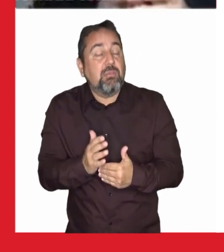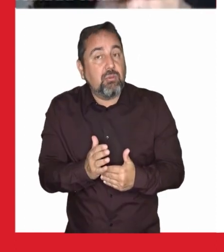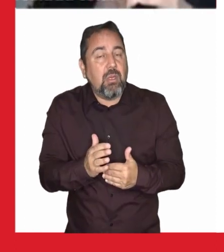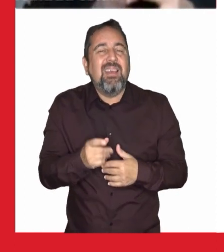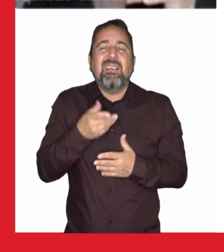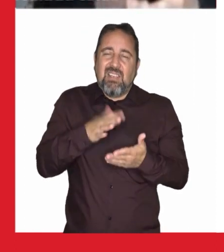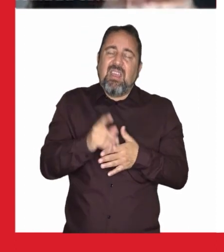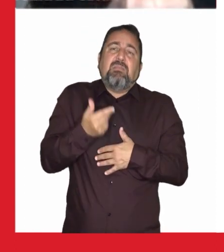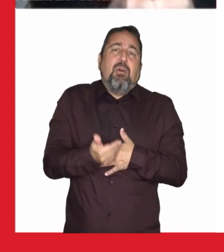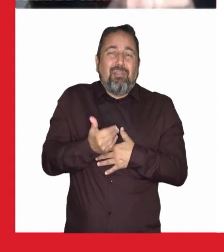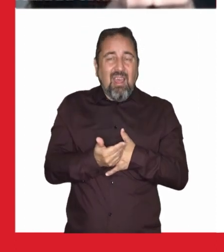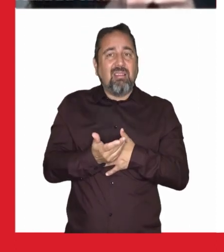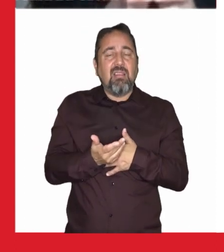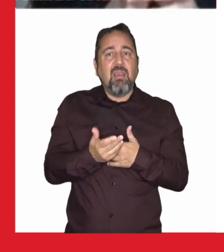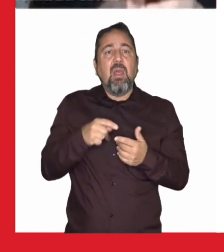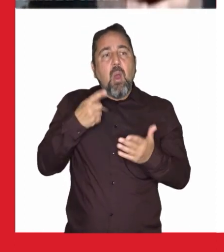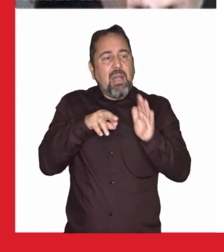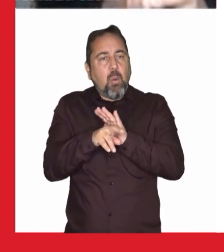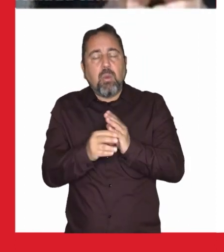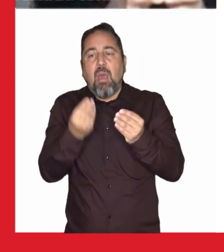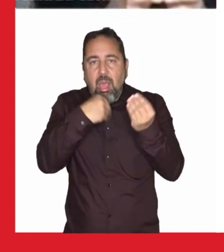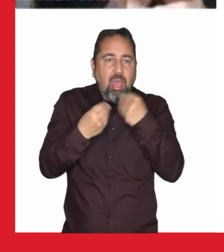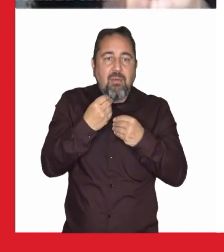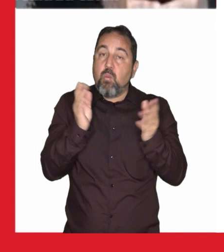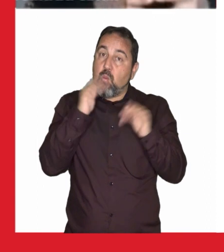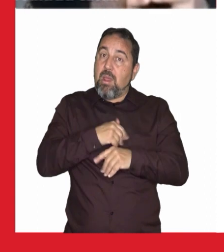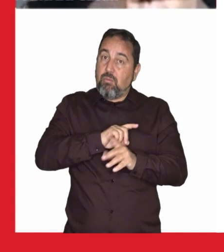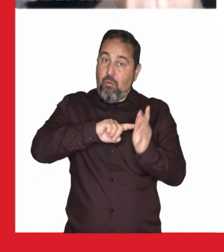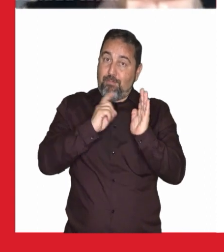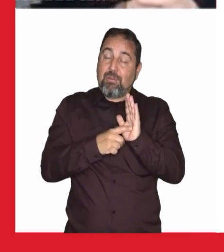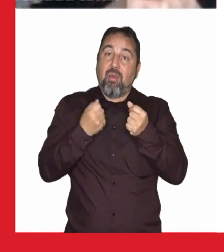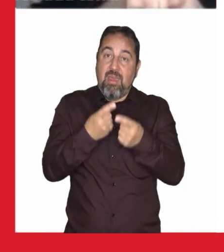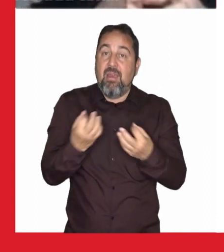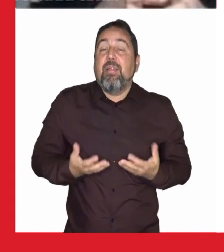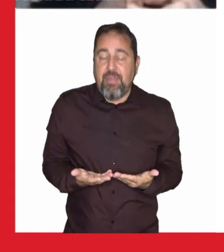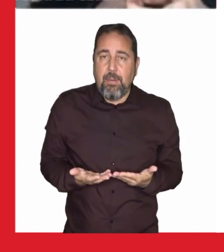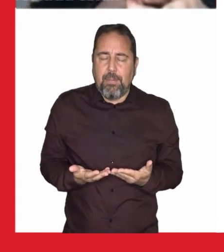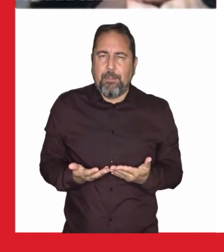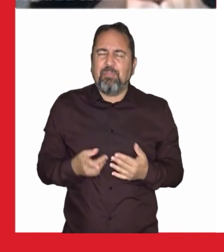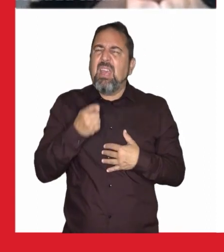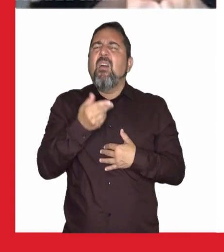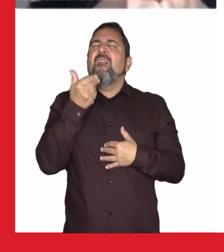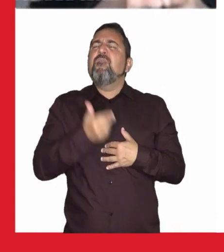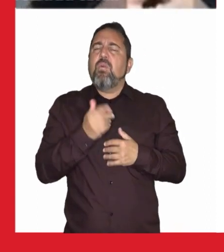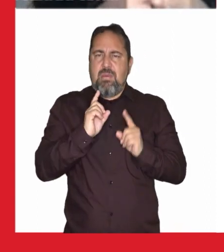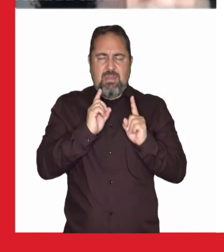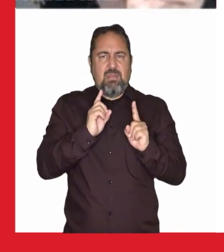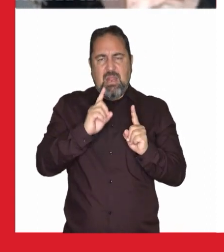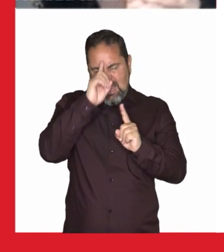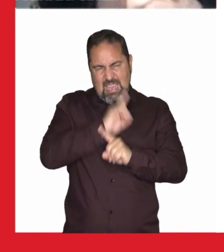estratégico o más clave sea un proceso, más importante es que no le falte ningún recurso a ese proceso.